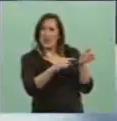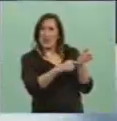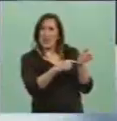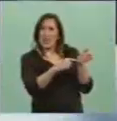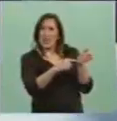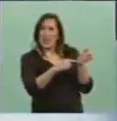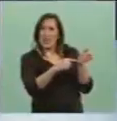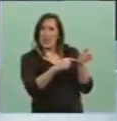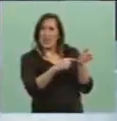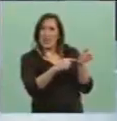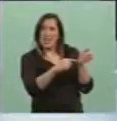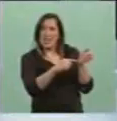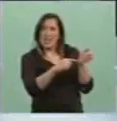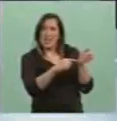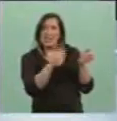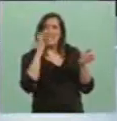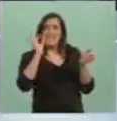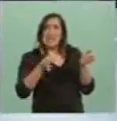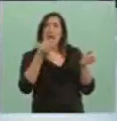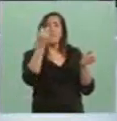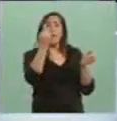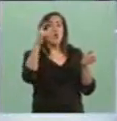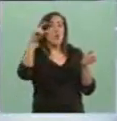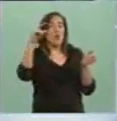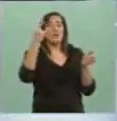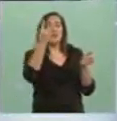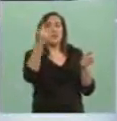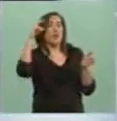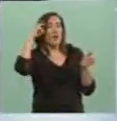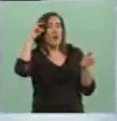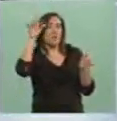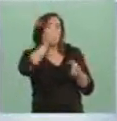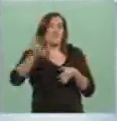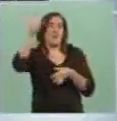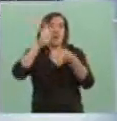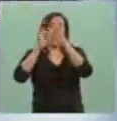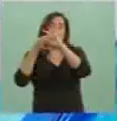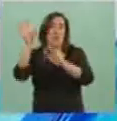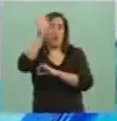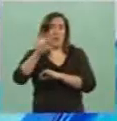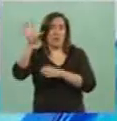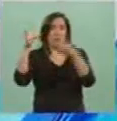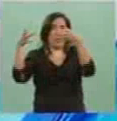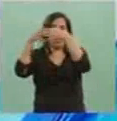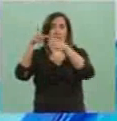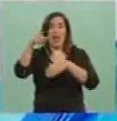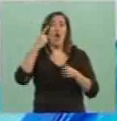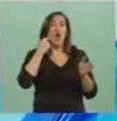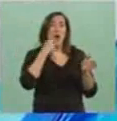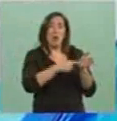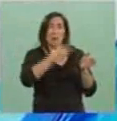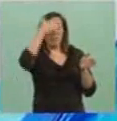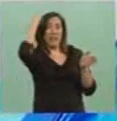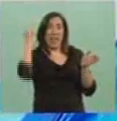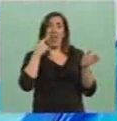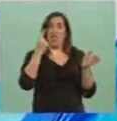que la UE y la Unión Europea han intervenido el Banco Central y ahí está el pelado con el dedo señalando